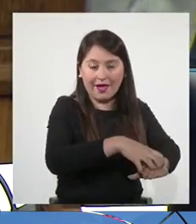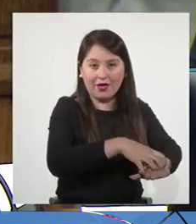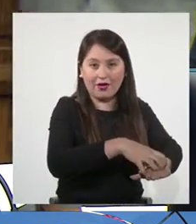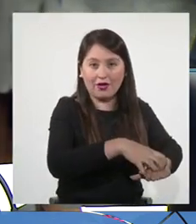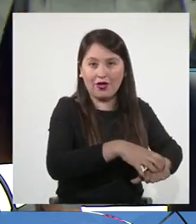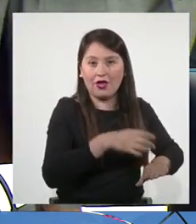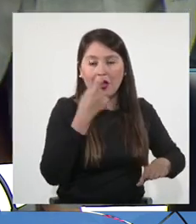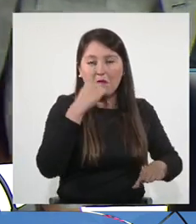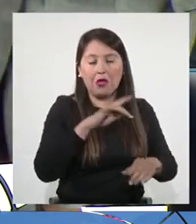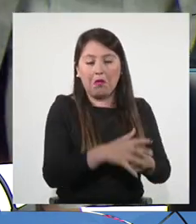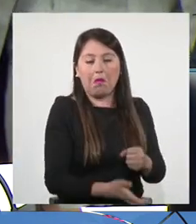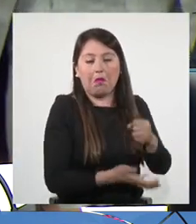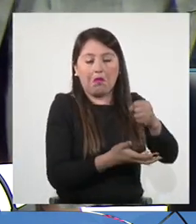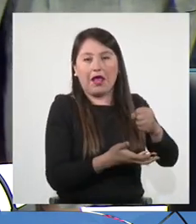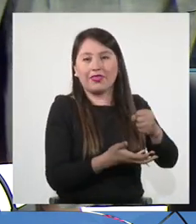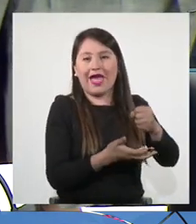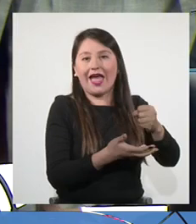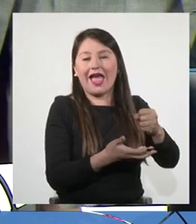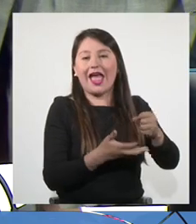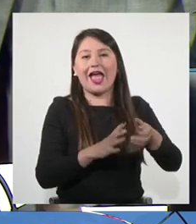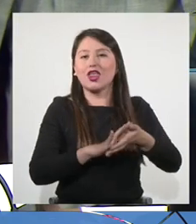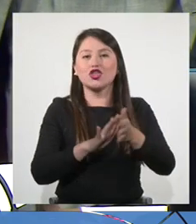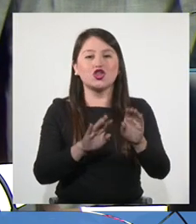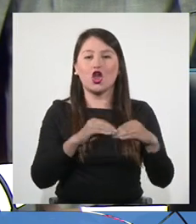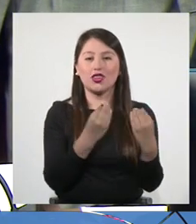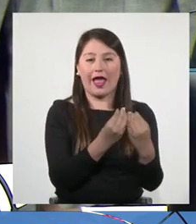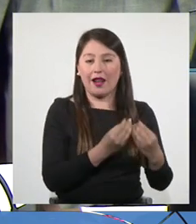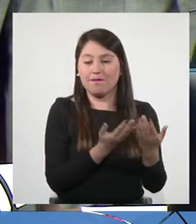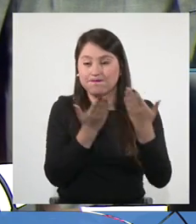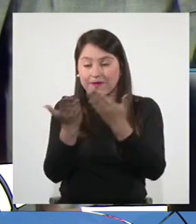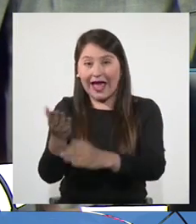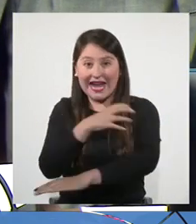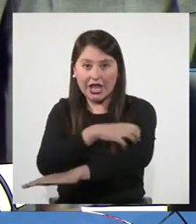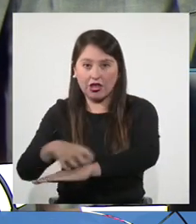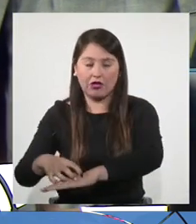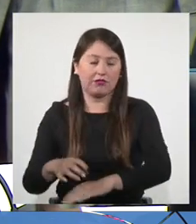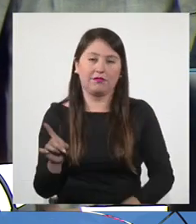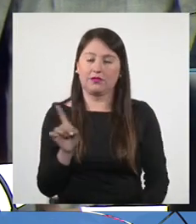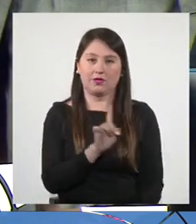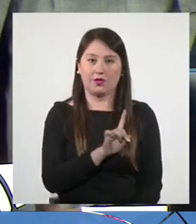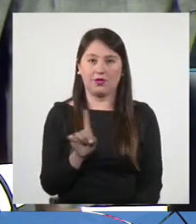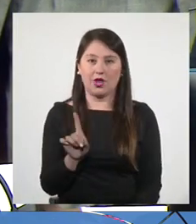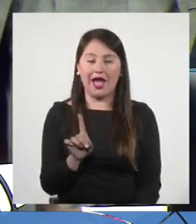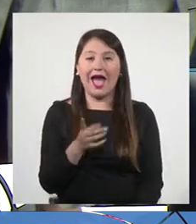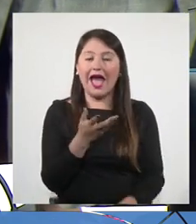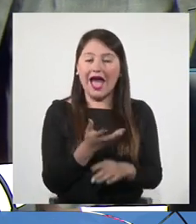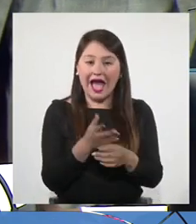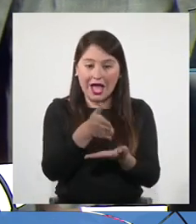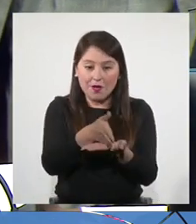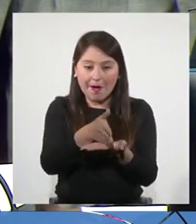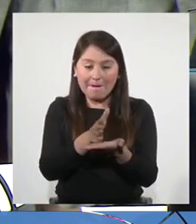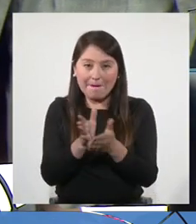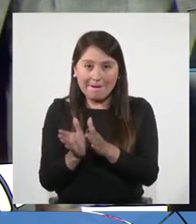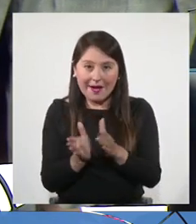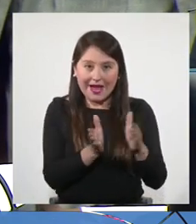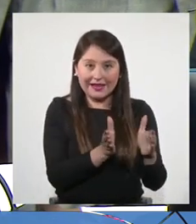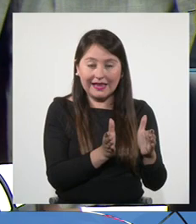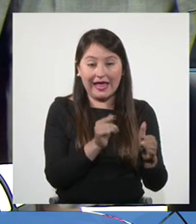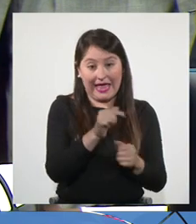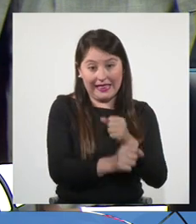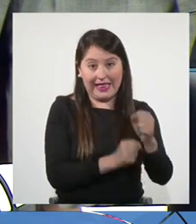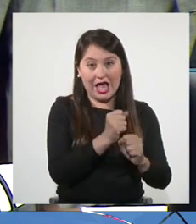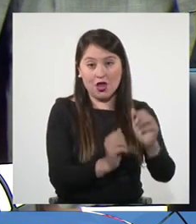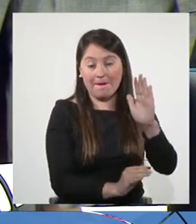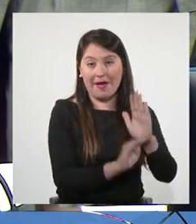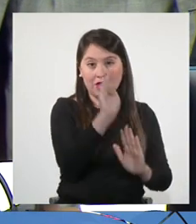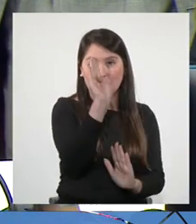las plata del fondo espejo en su totalidad a las regiones. Hay una parte que este año es mayor que otros años